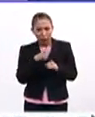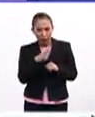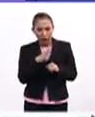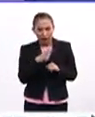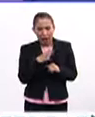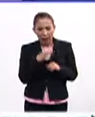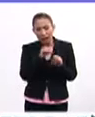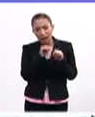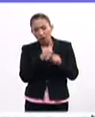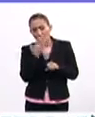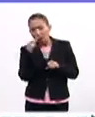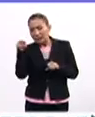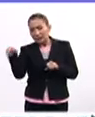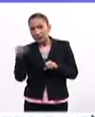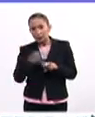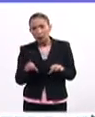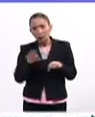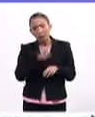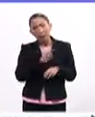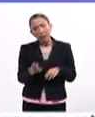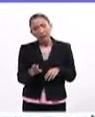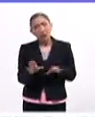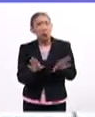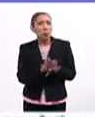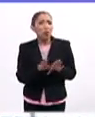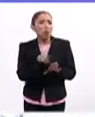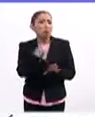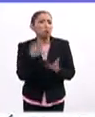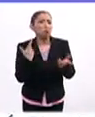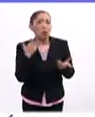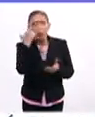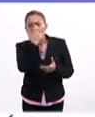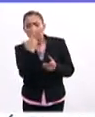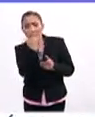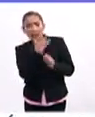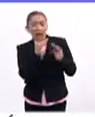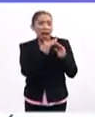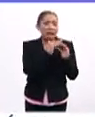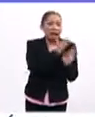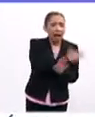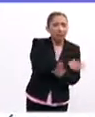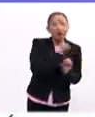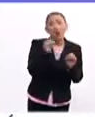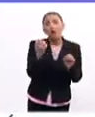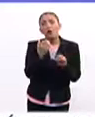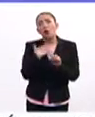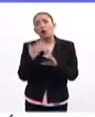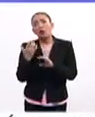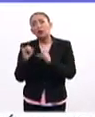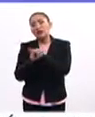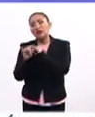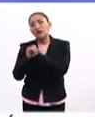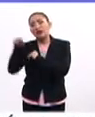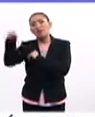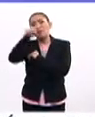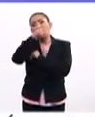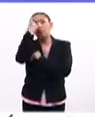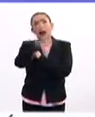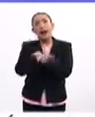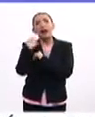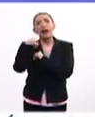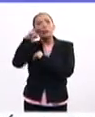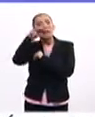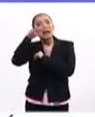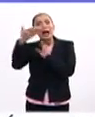existen aulas sin esta opción, pues se pueda, como usted comenta, o revisar en casa, o revisar en un café internet, que no haya pretexto para poder